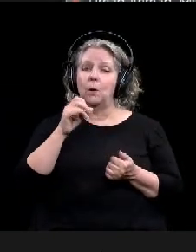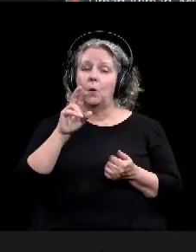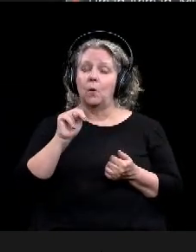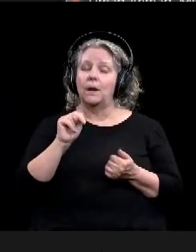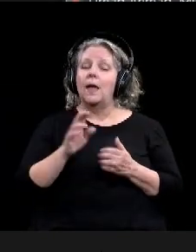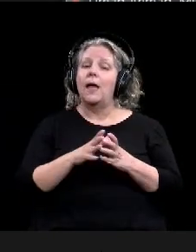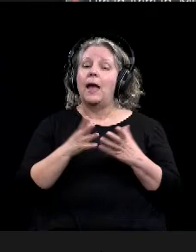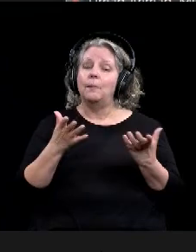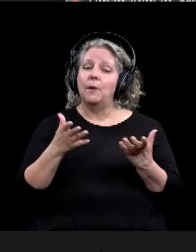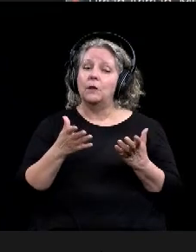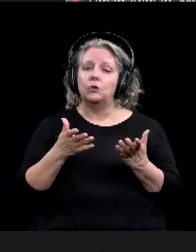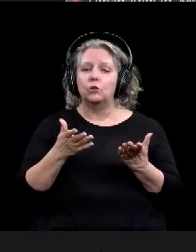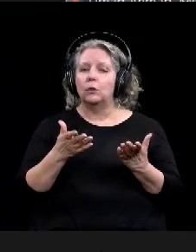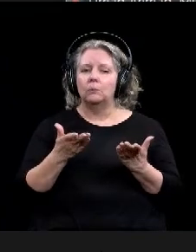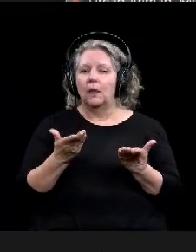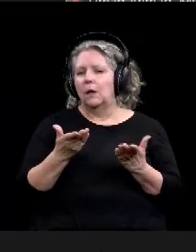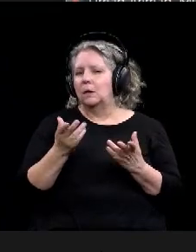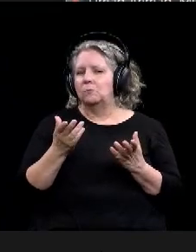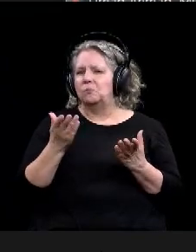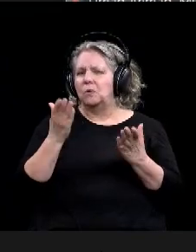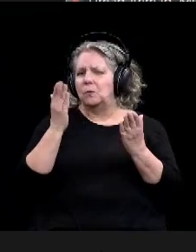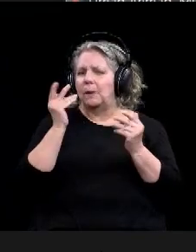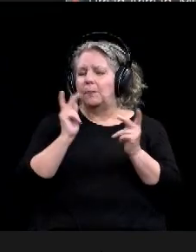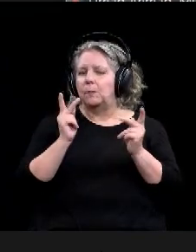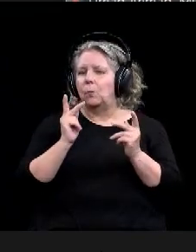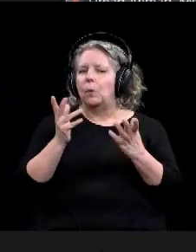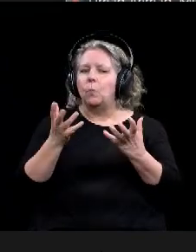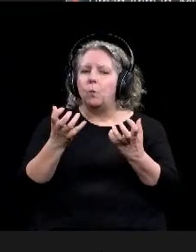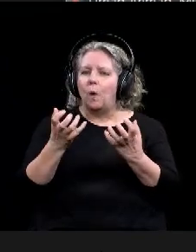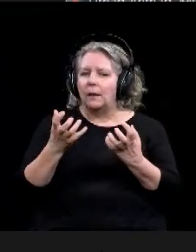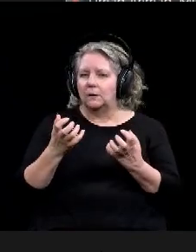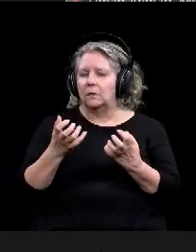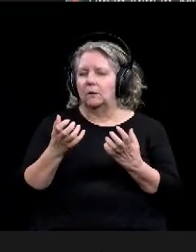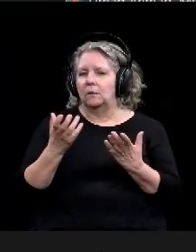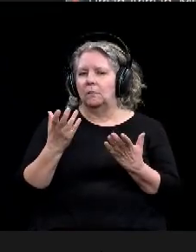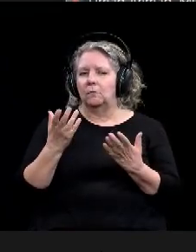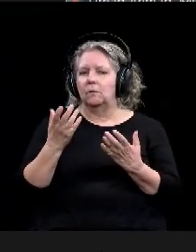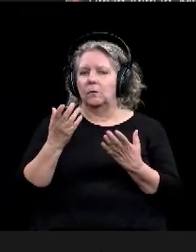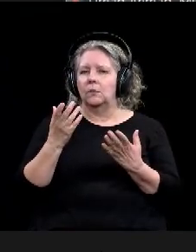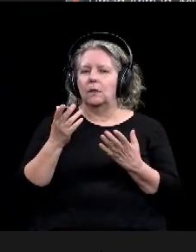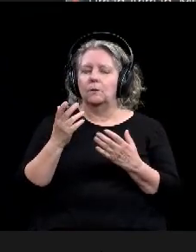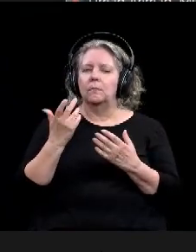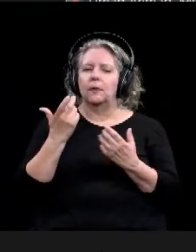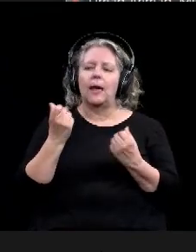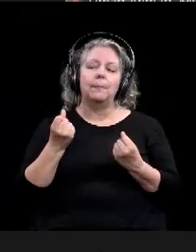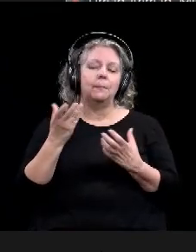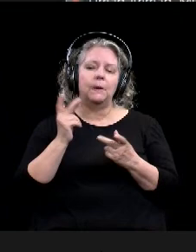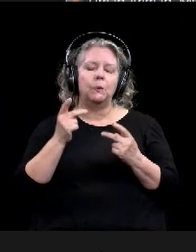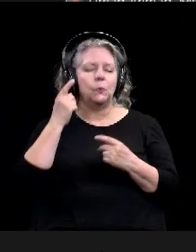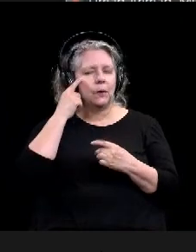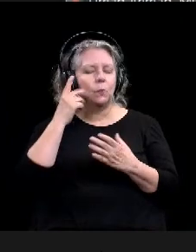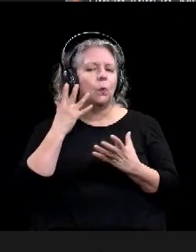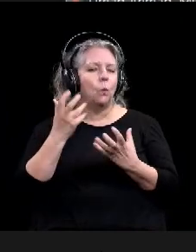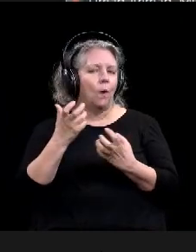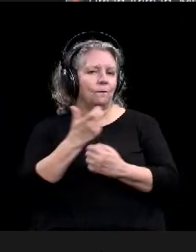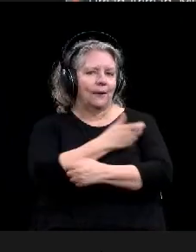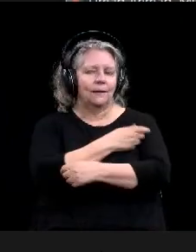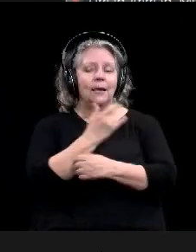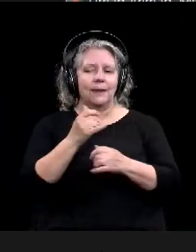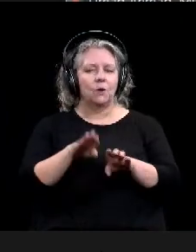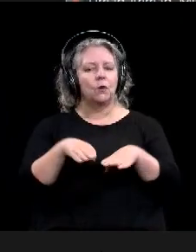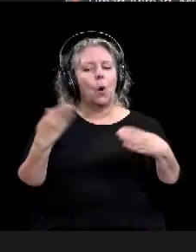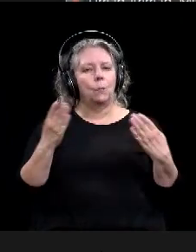adultos no van a poder agarrar como por ejemplo con como el último día como sea cuántas personas